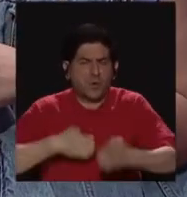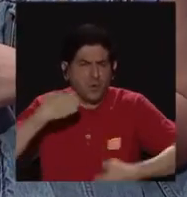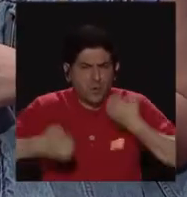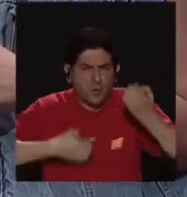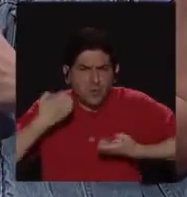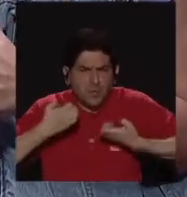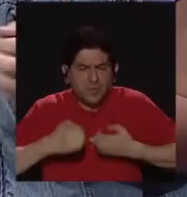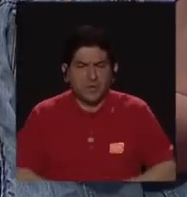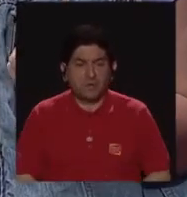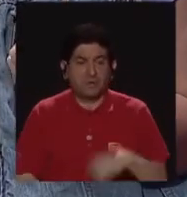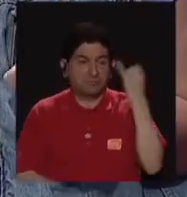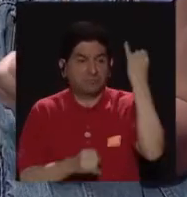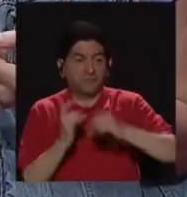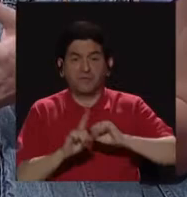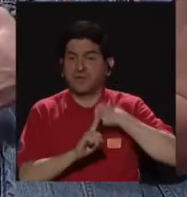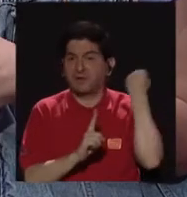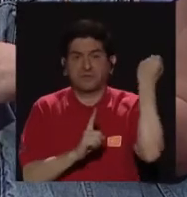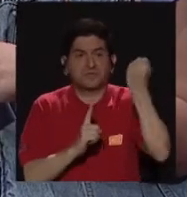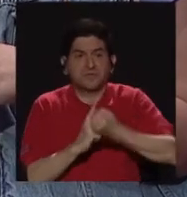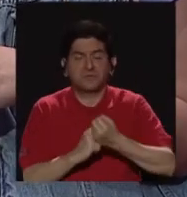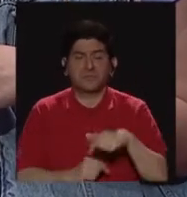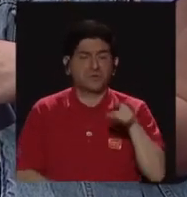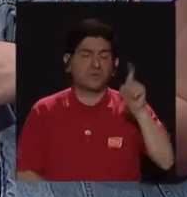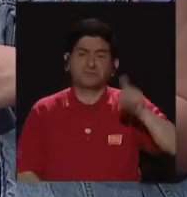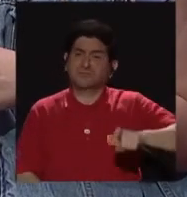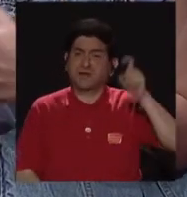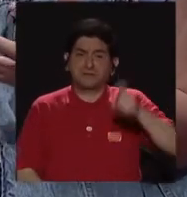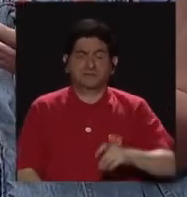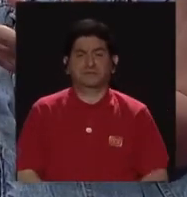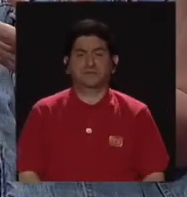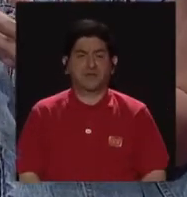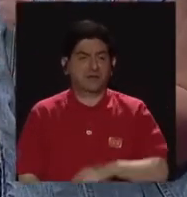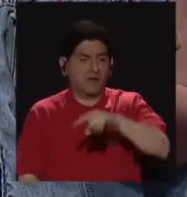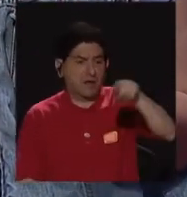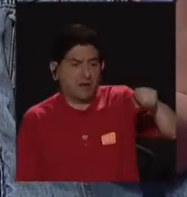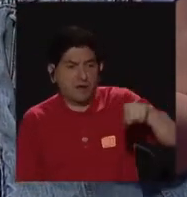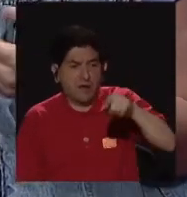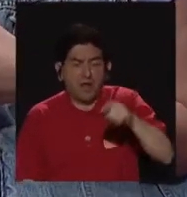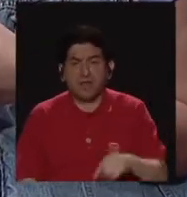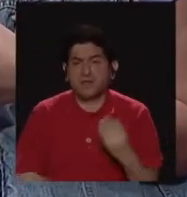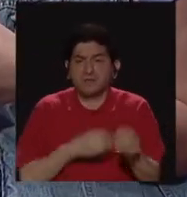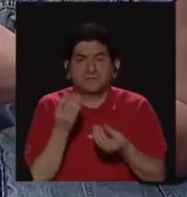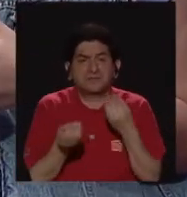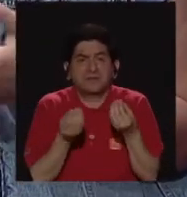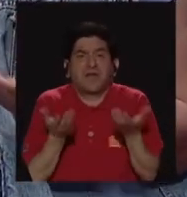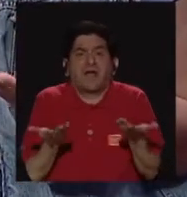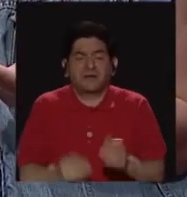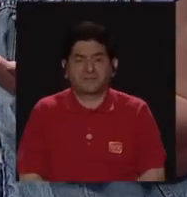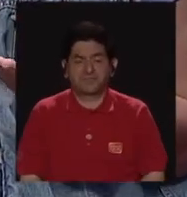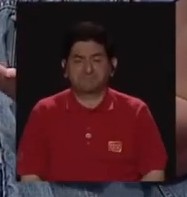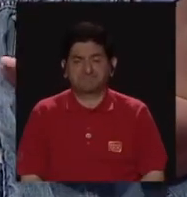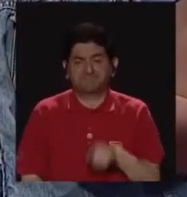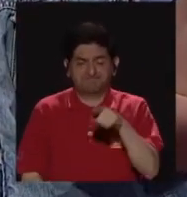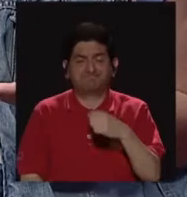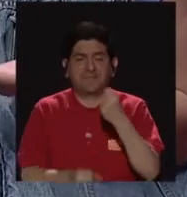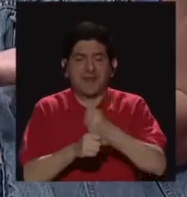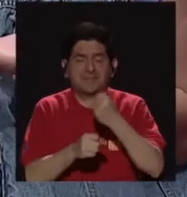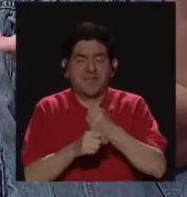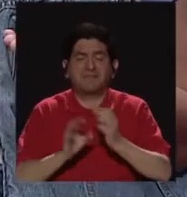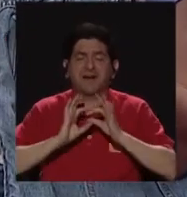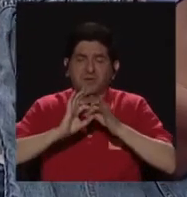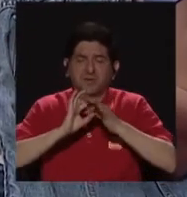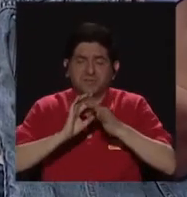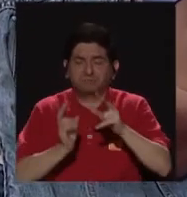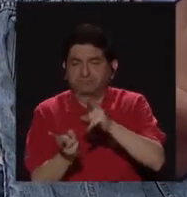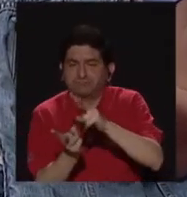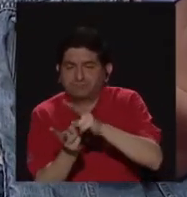y que al final de cuentas tienen que optar por dedicarse al trabajo sexual porque no